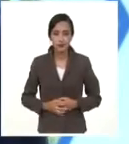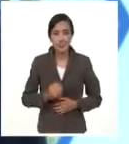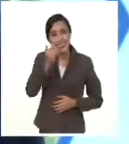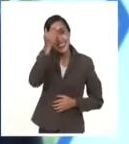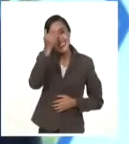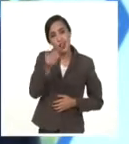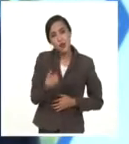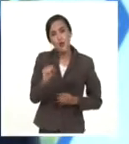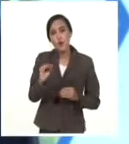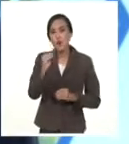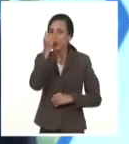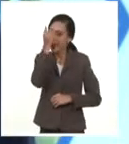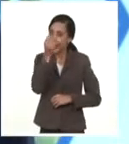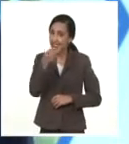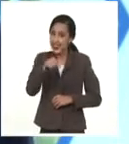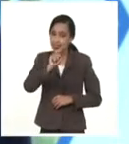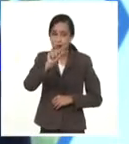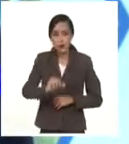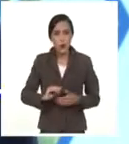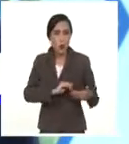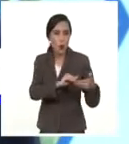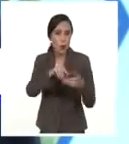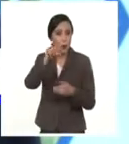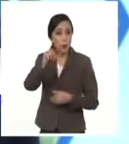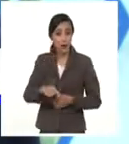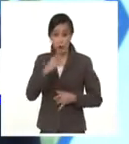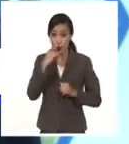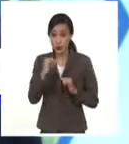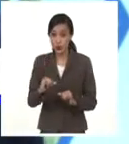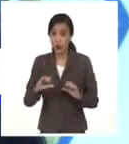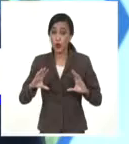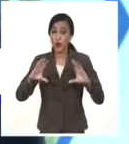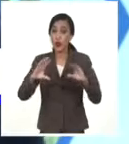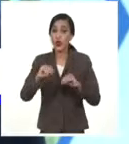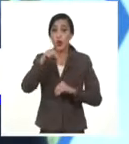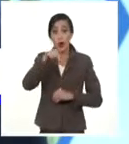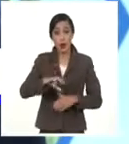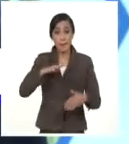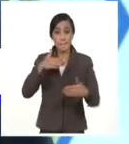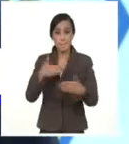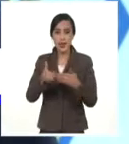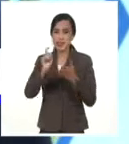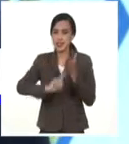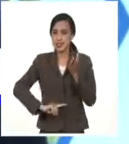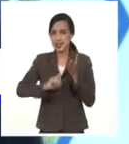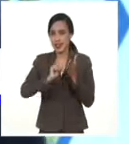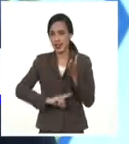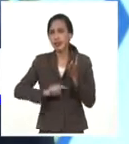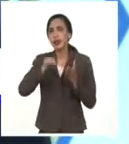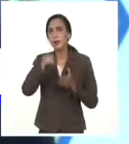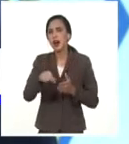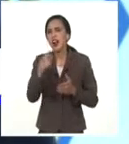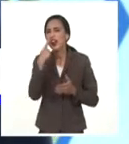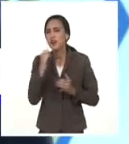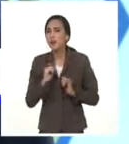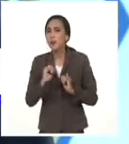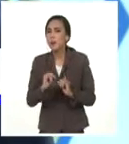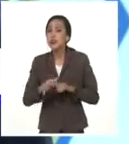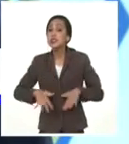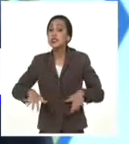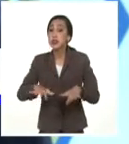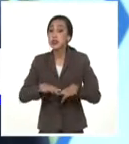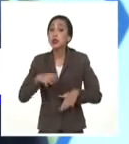Saludos y muchas gracias a nuestros compañeros en el Estelar. Nos encontramos en Unión Eléctrica para actualizar la situación que en este